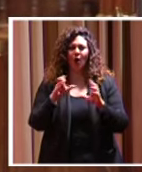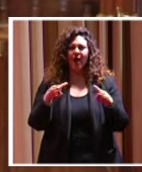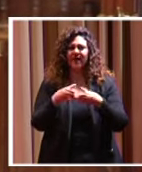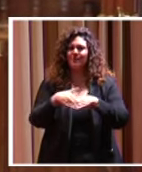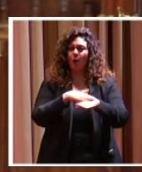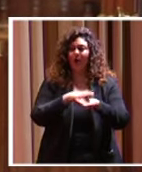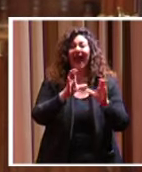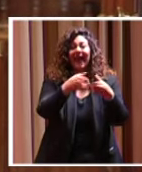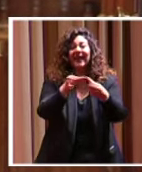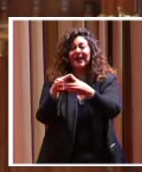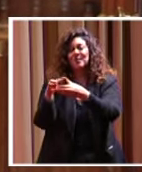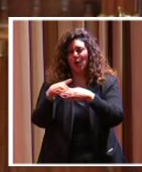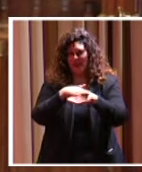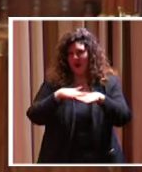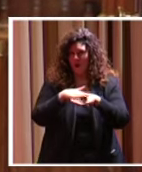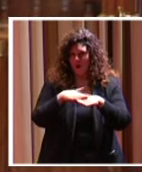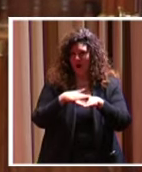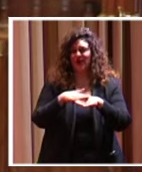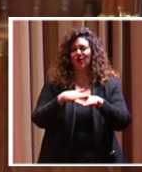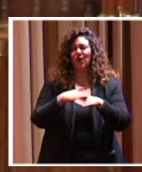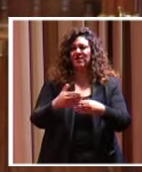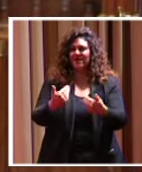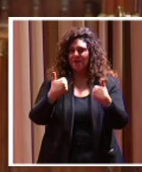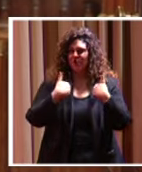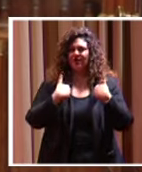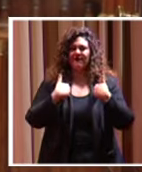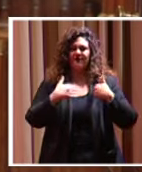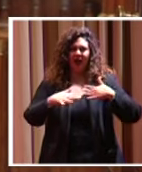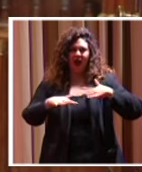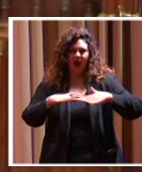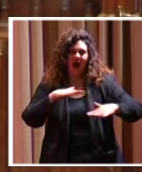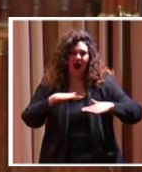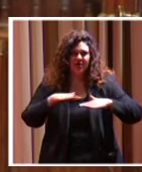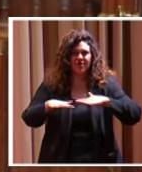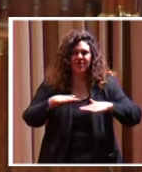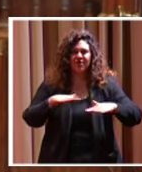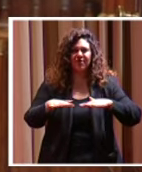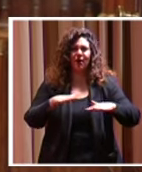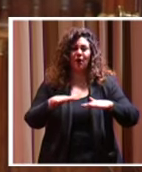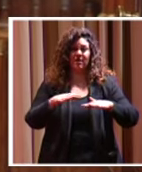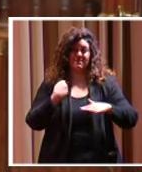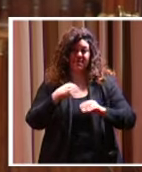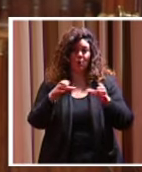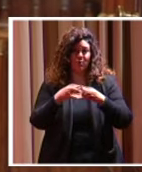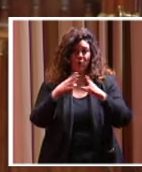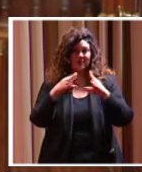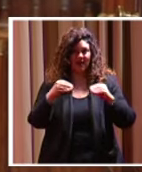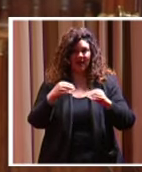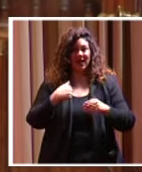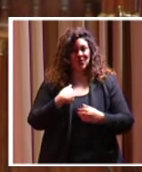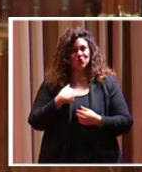equipo de gobierno, a los equipos de gobierno que han estado dirigiendo las acciones que se realizaban por parte de esa comunidad